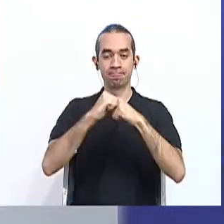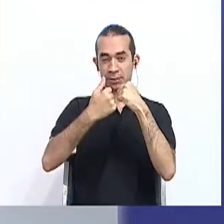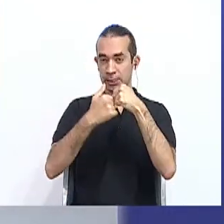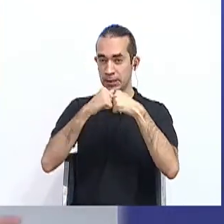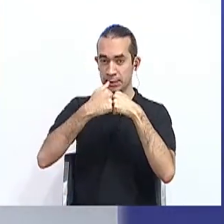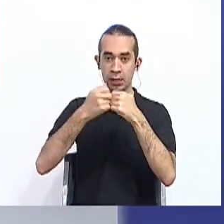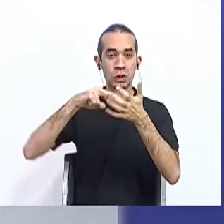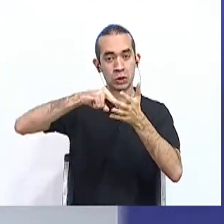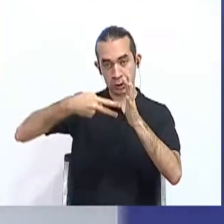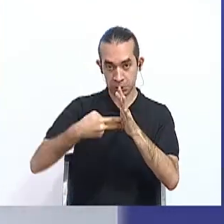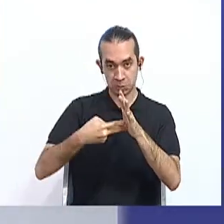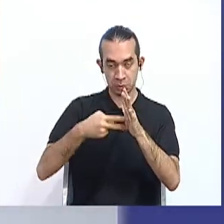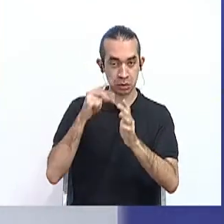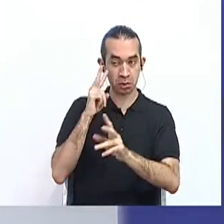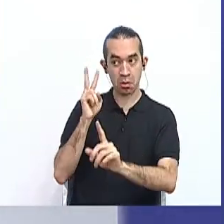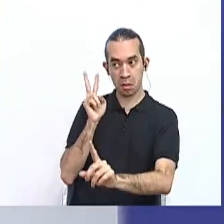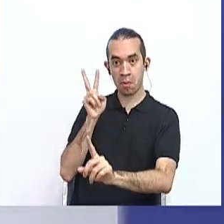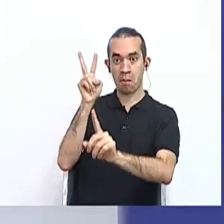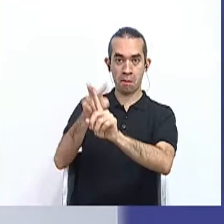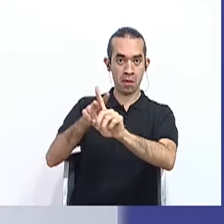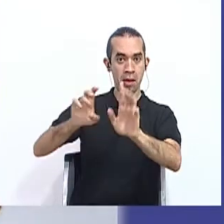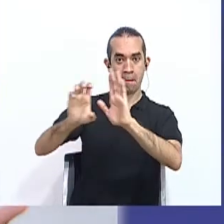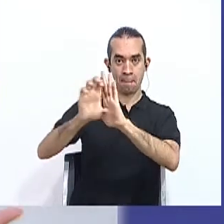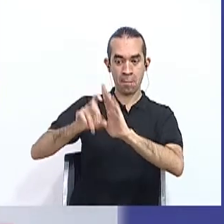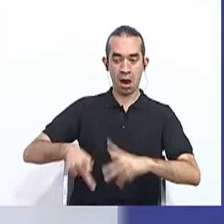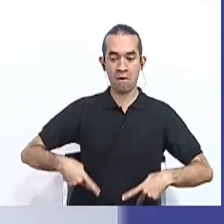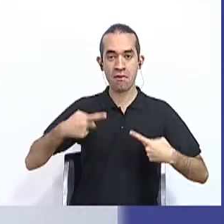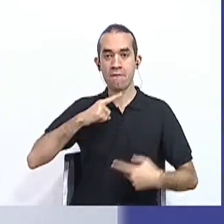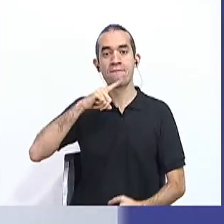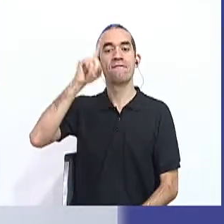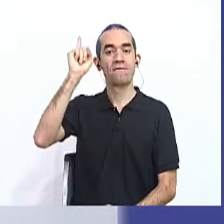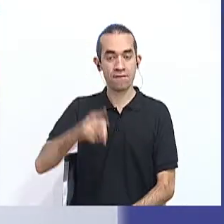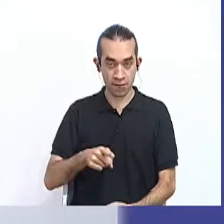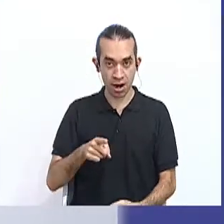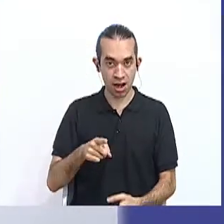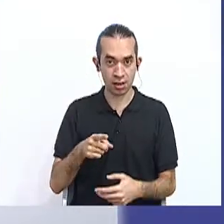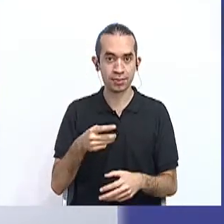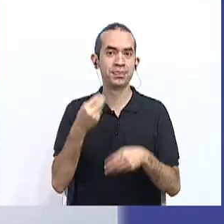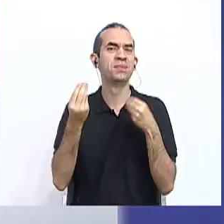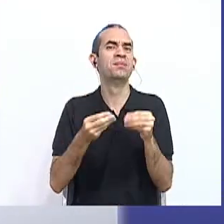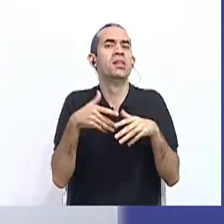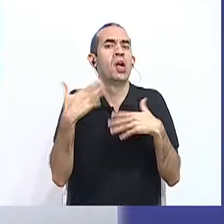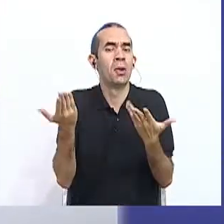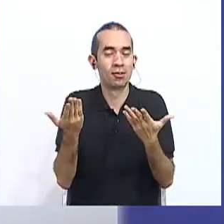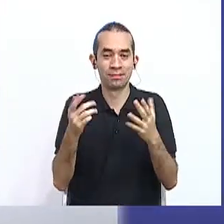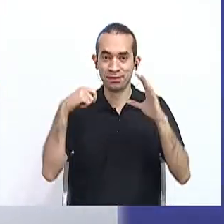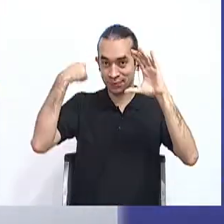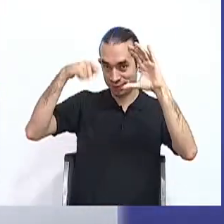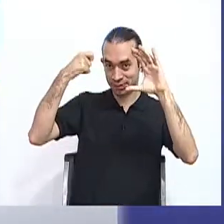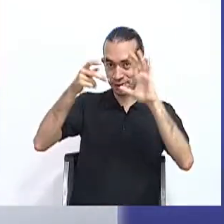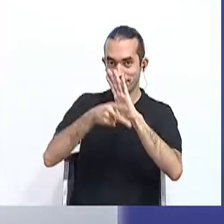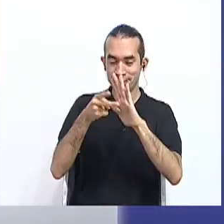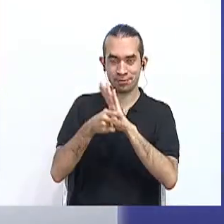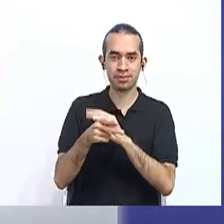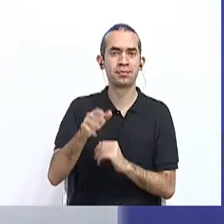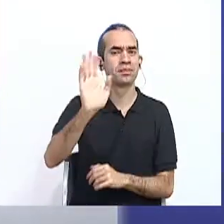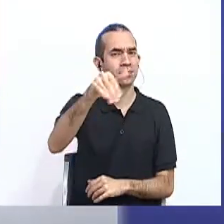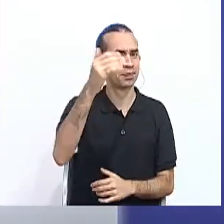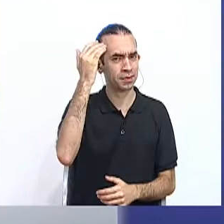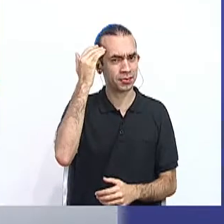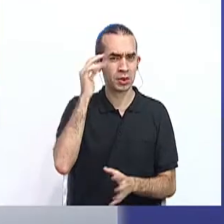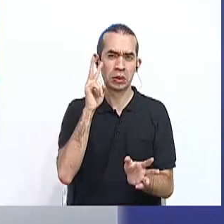y verlo aplicado en un ejemplo de la vida real, les traje un video. Ustedes saben cómo funcionan los